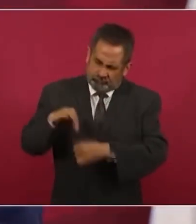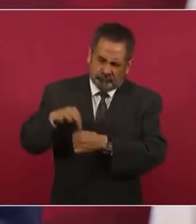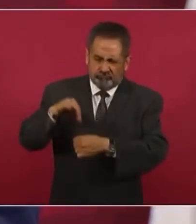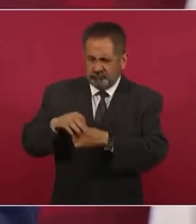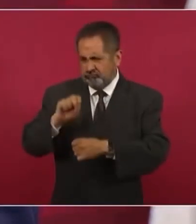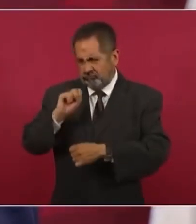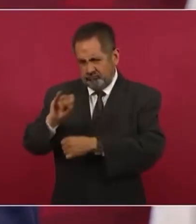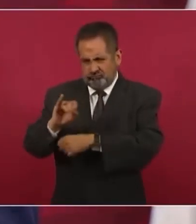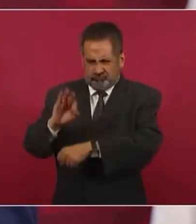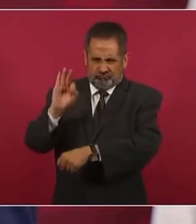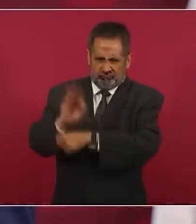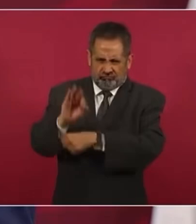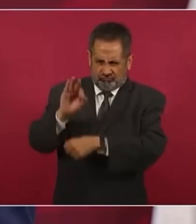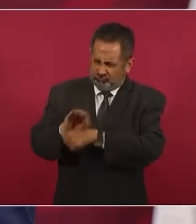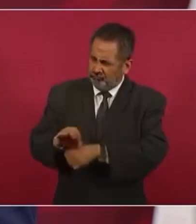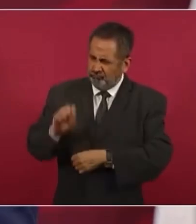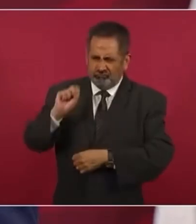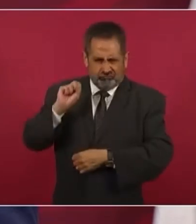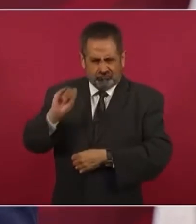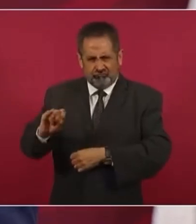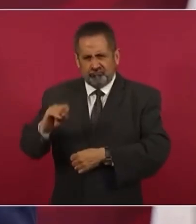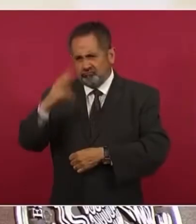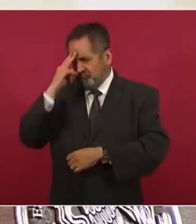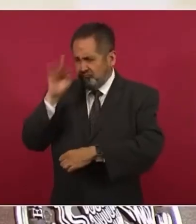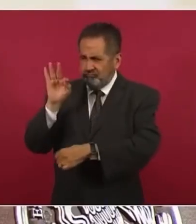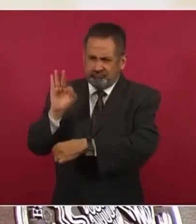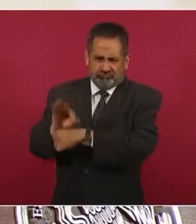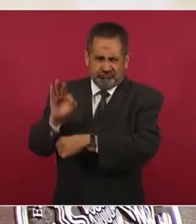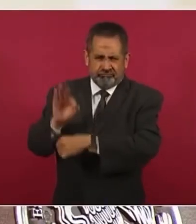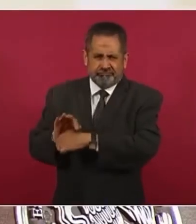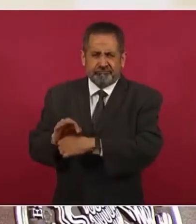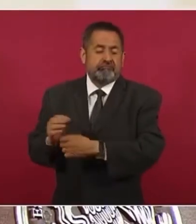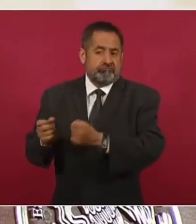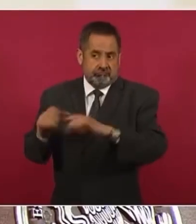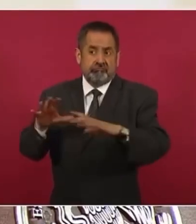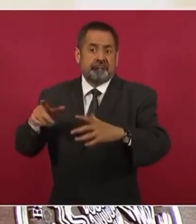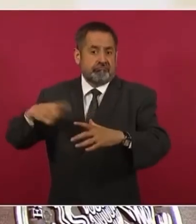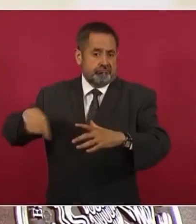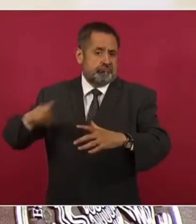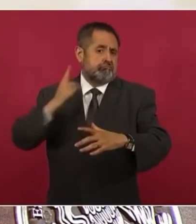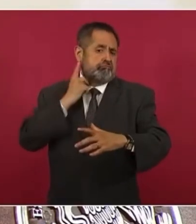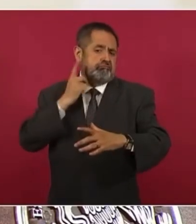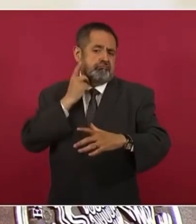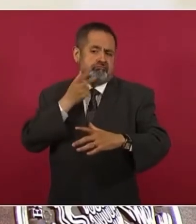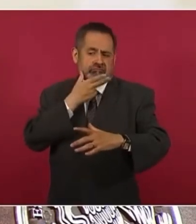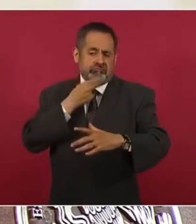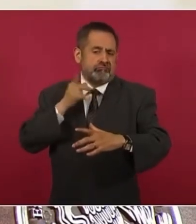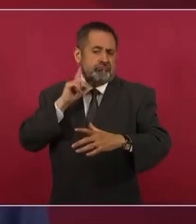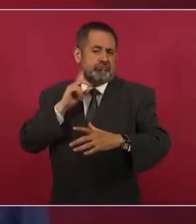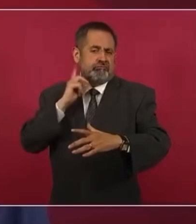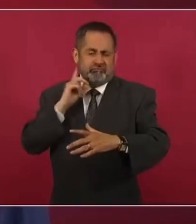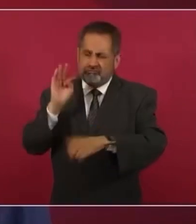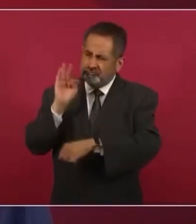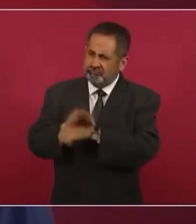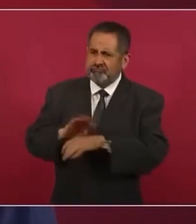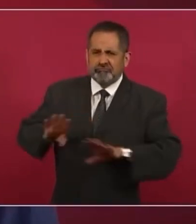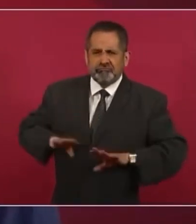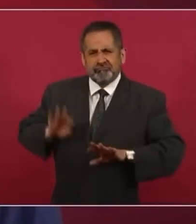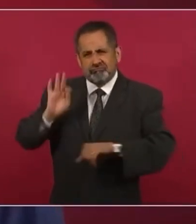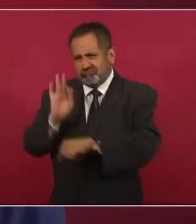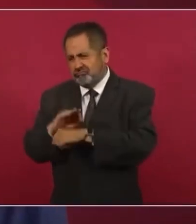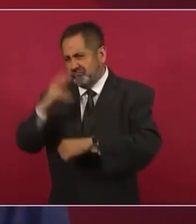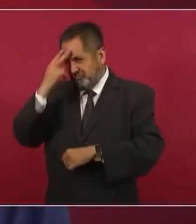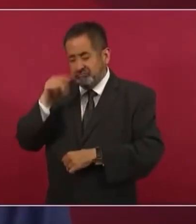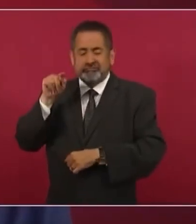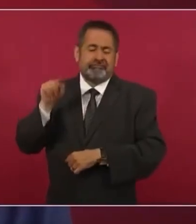favor de México, en favor de los intereses de México.